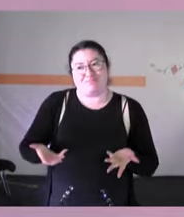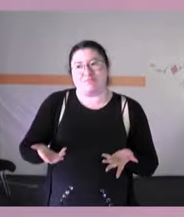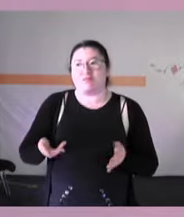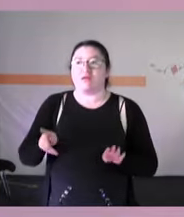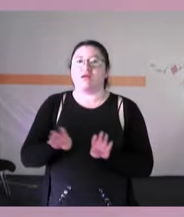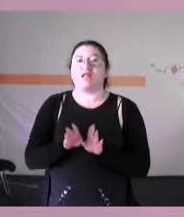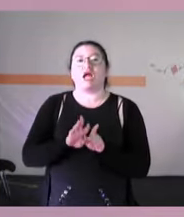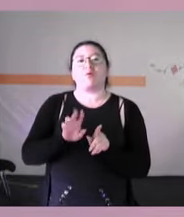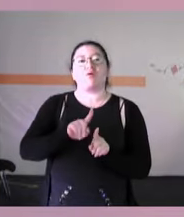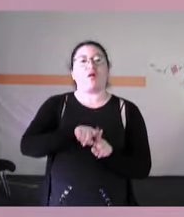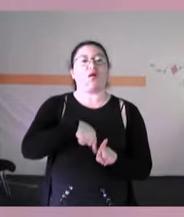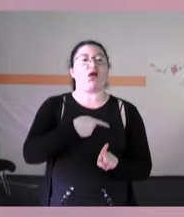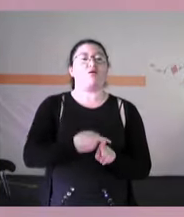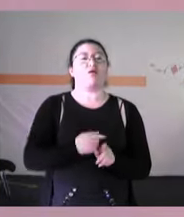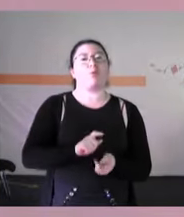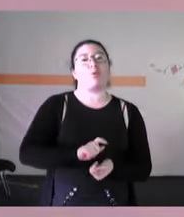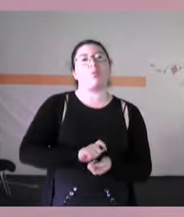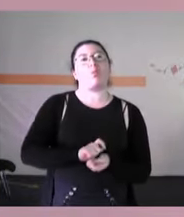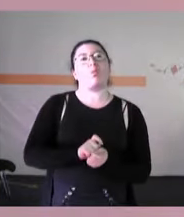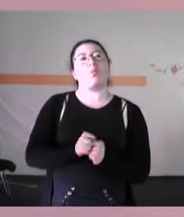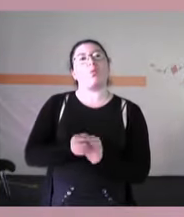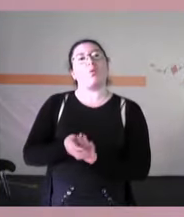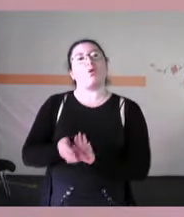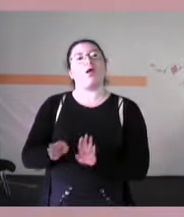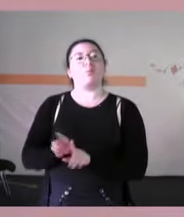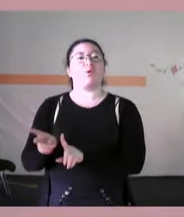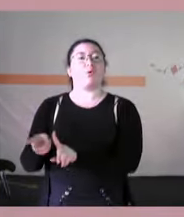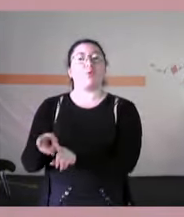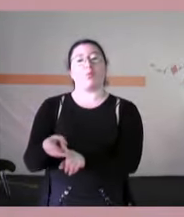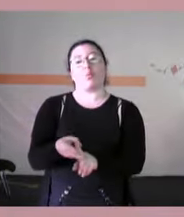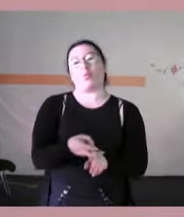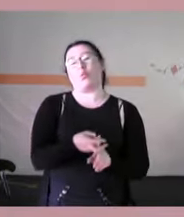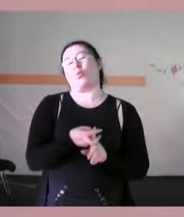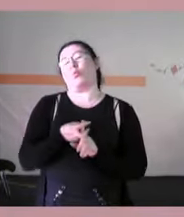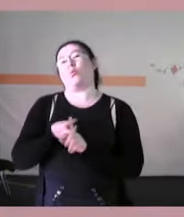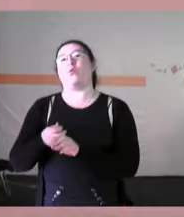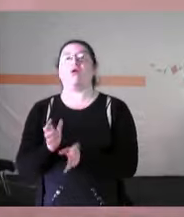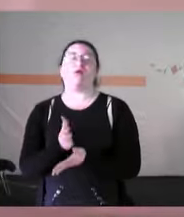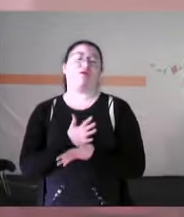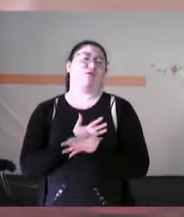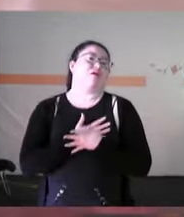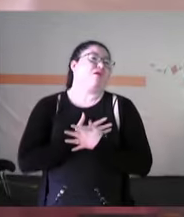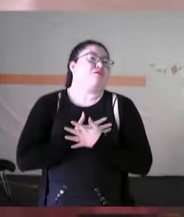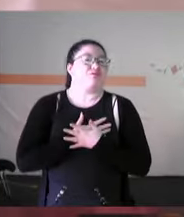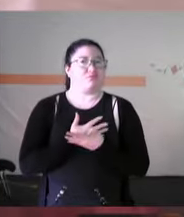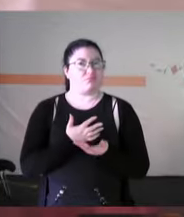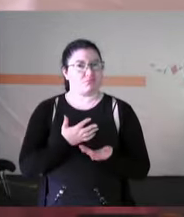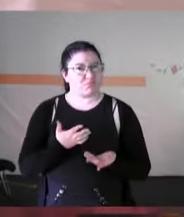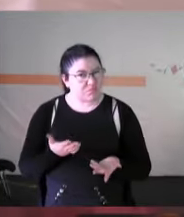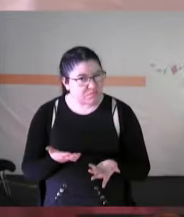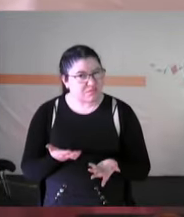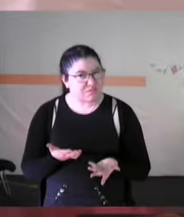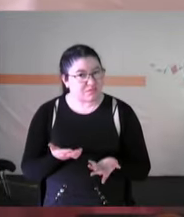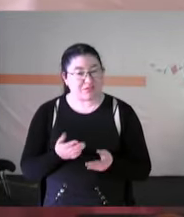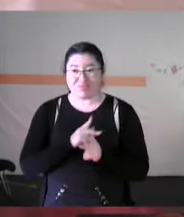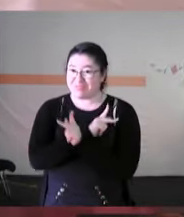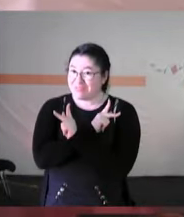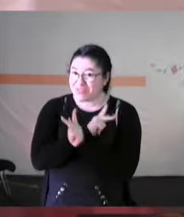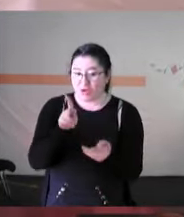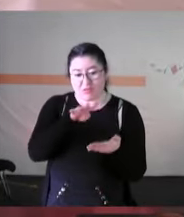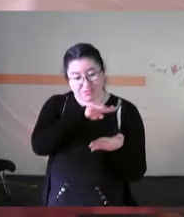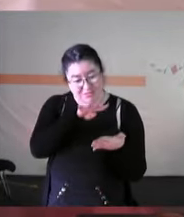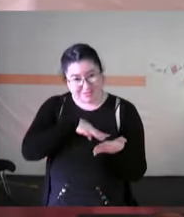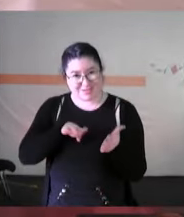las violaciones de un rapto de pasión y no sé qué. Y todas hemos leído eso. Eso está en 100 años